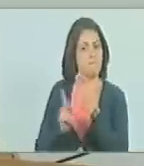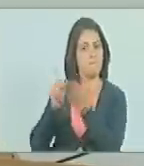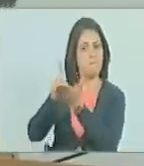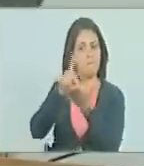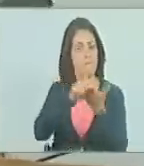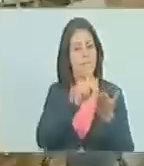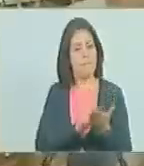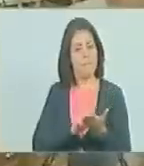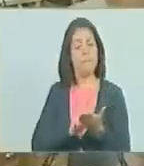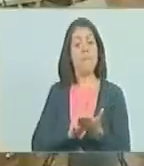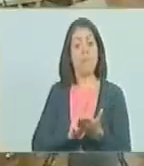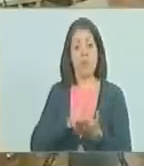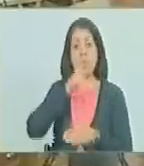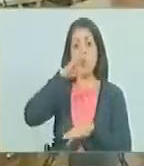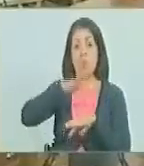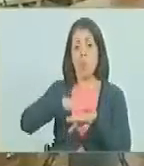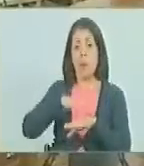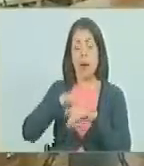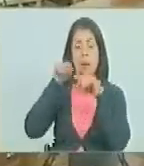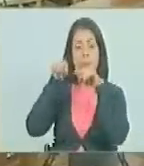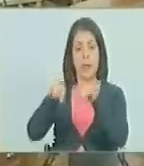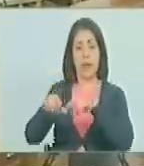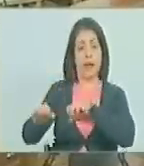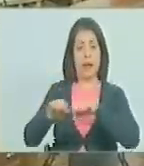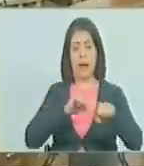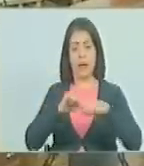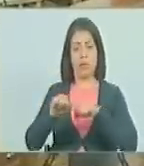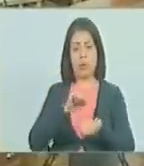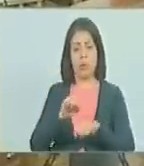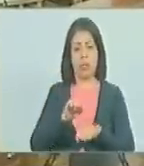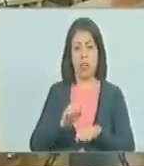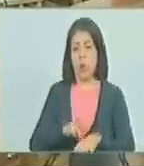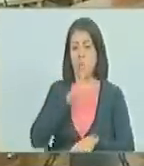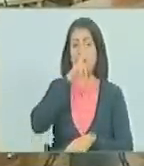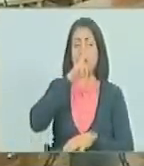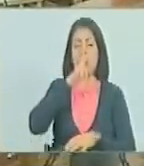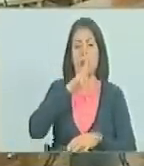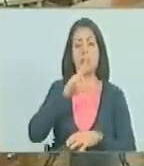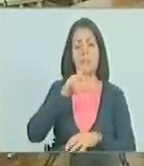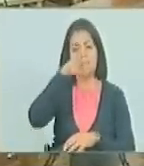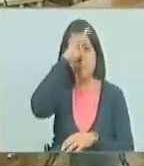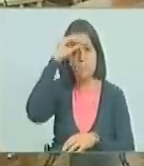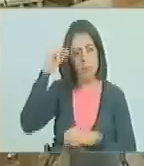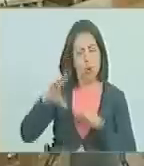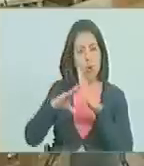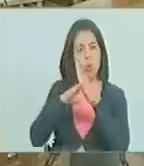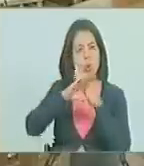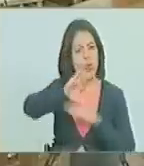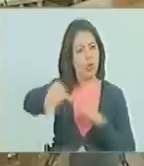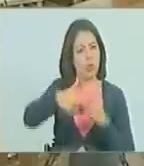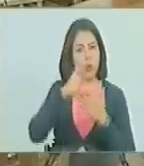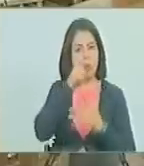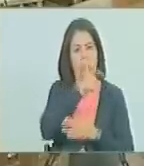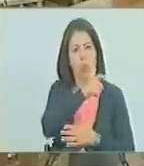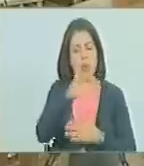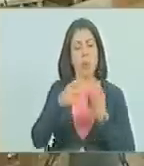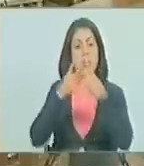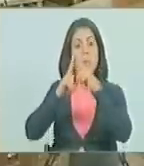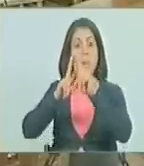que fueron ejecutores de las acciones de lesa humanidad de Donald Trump contra todo un pueblo